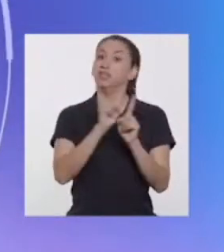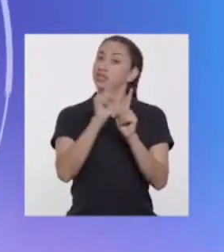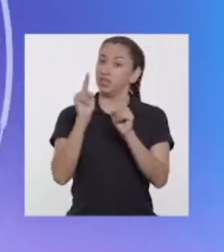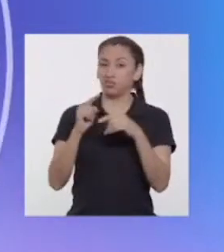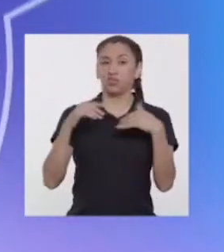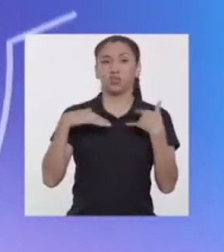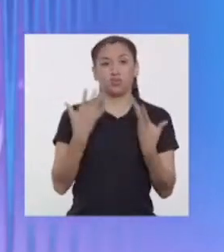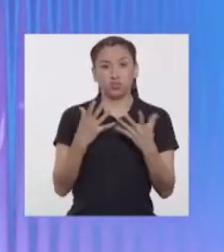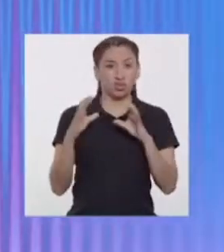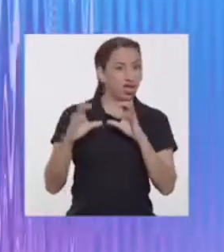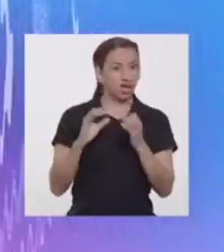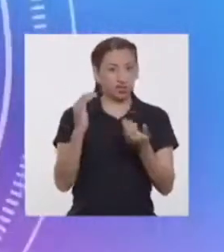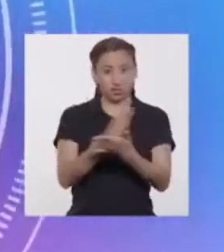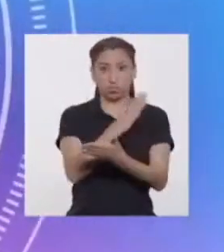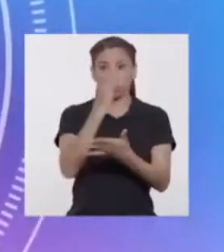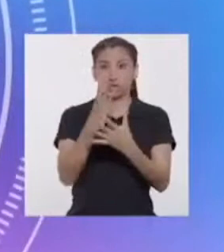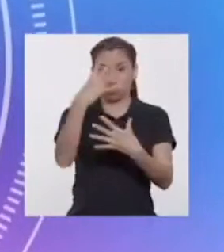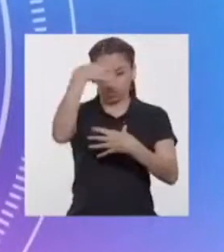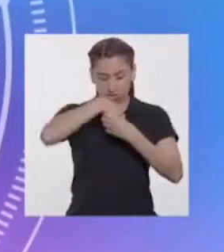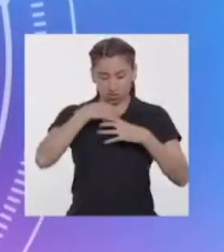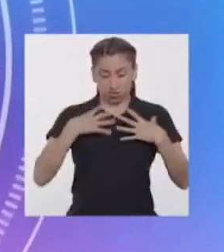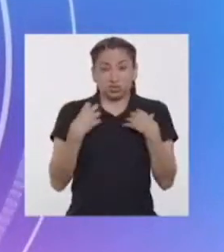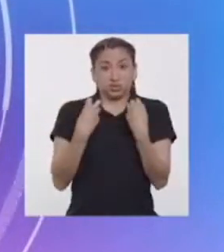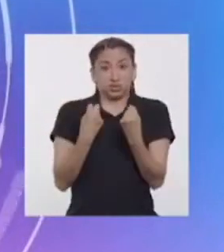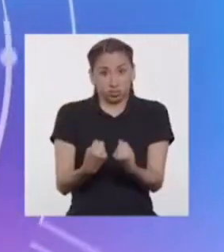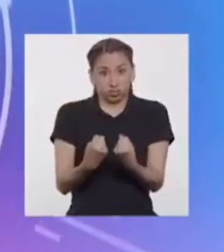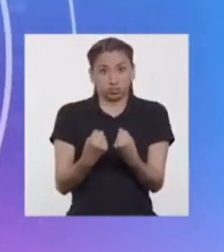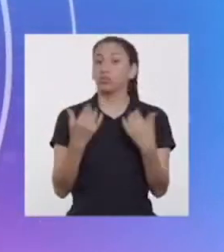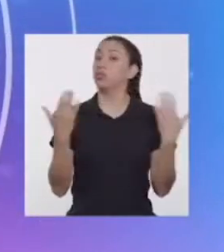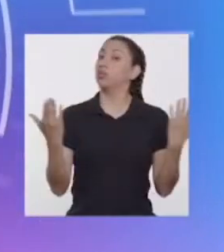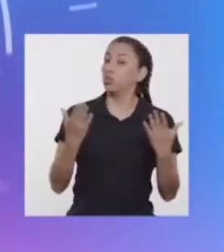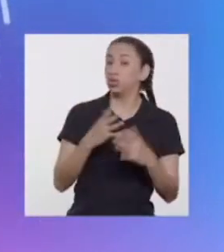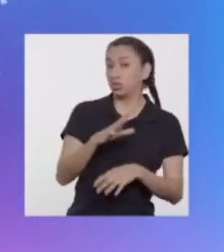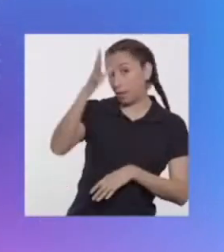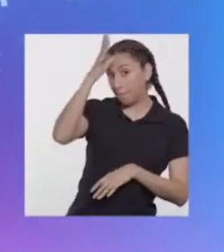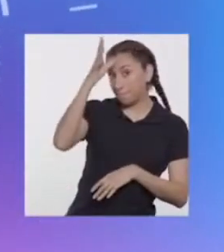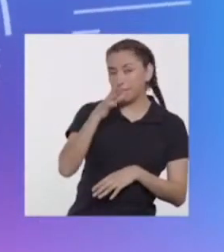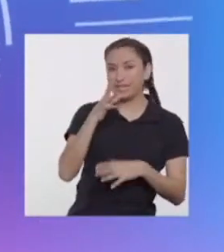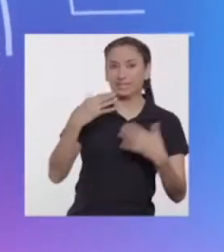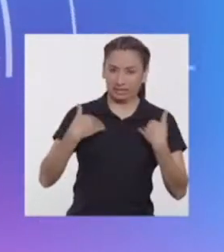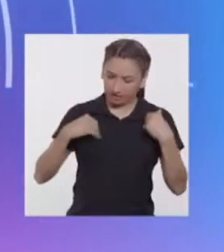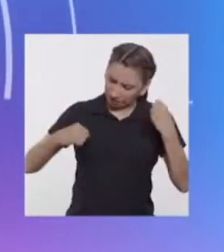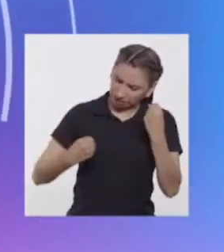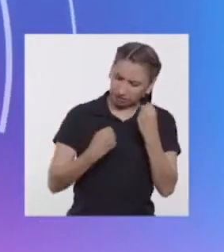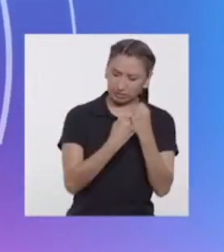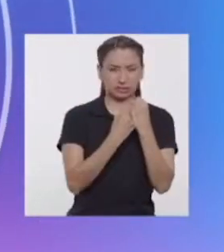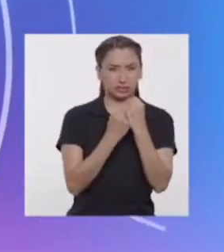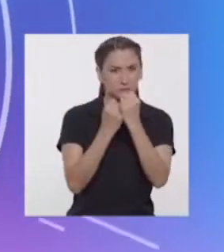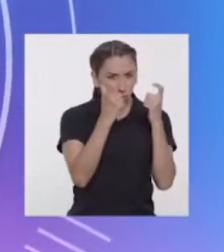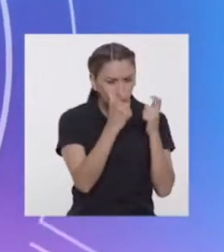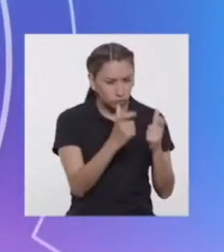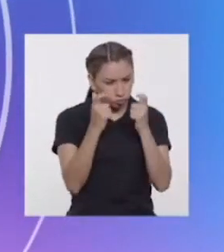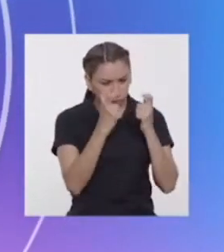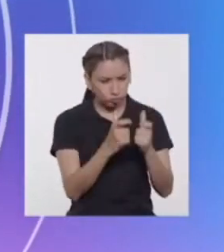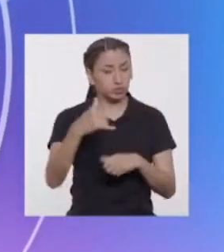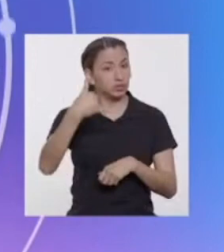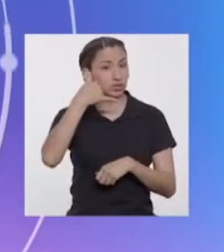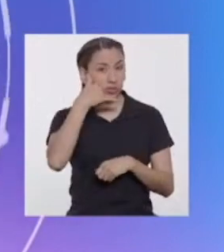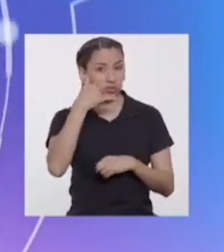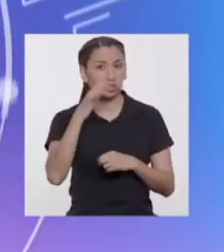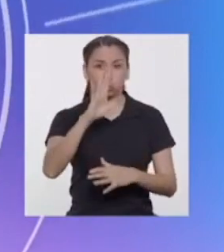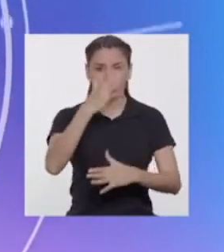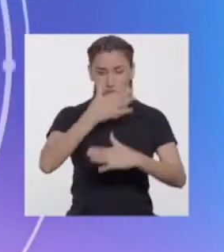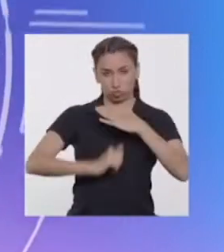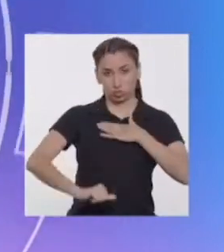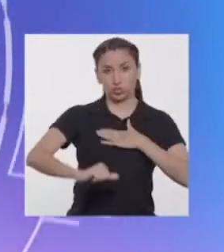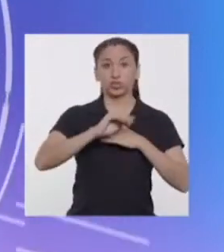y además pueden generar problemas de salud. Por eso, los padres deben acompañar el uso del celular en